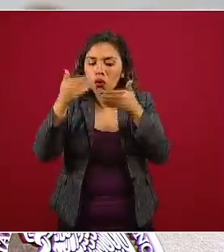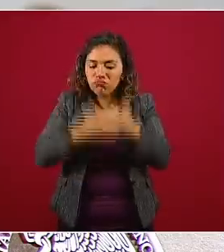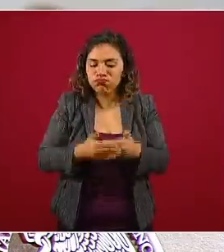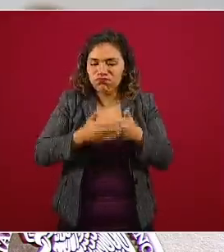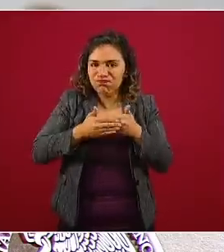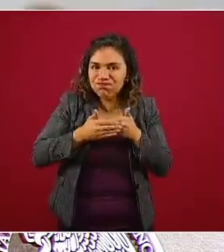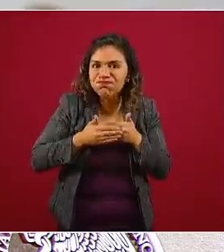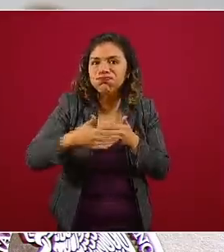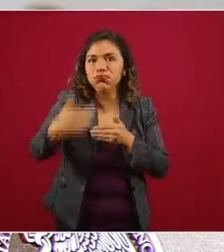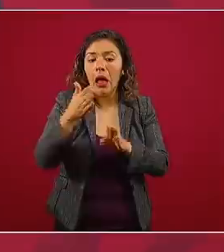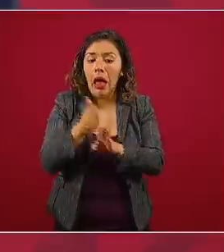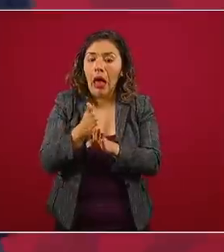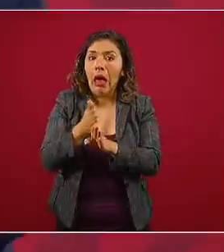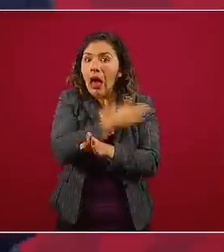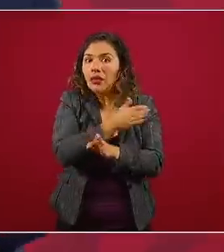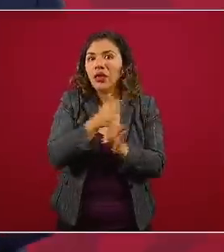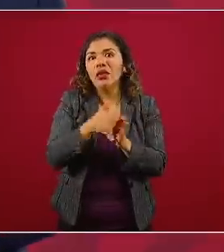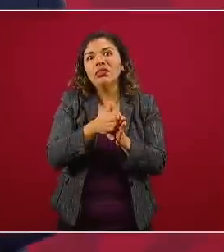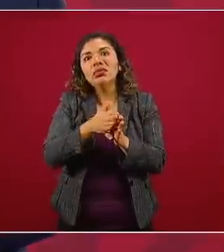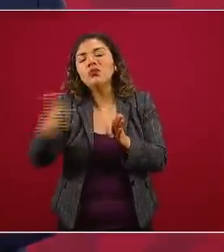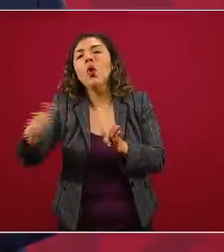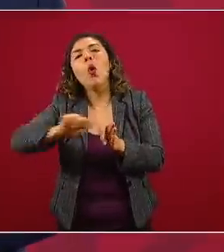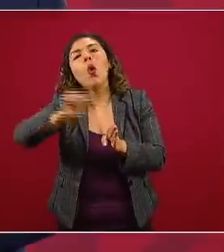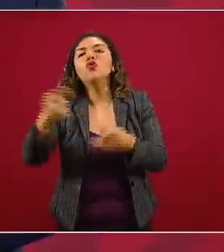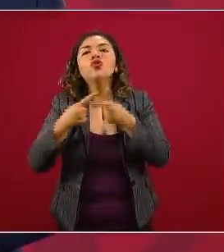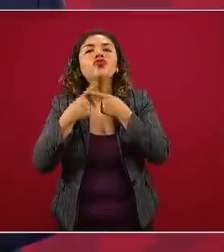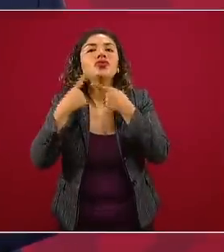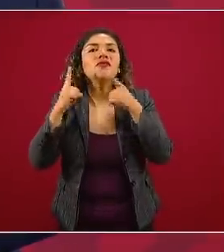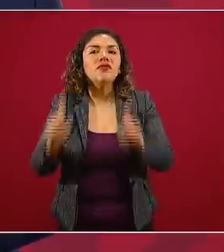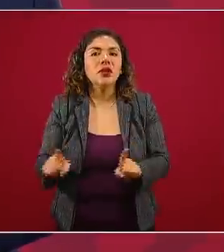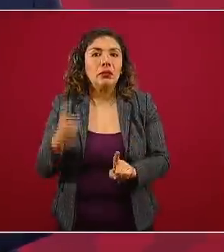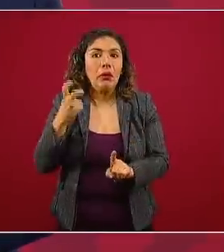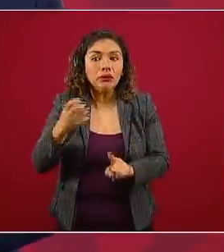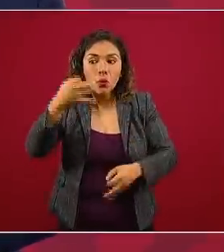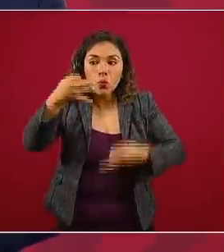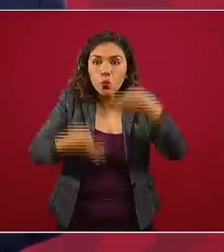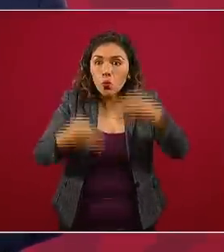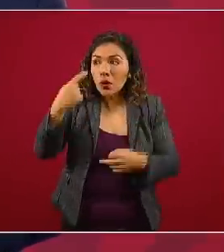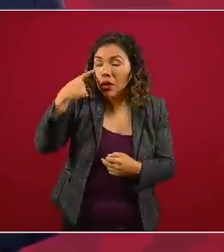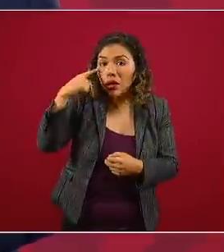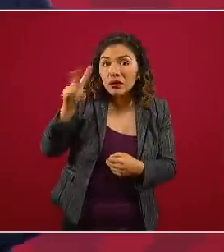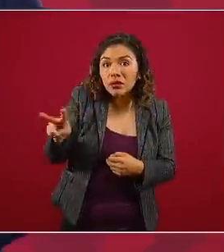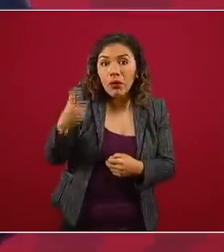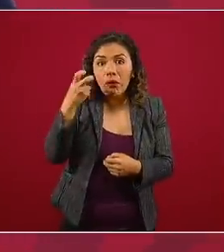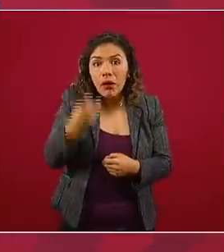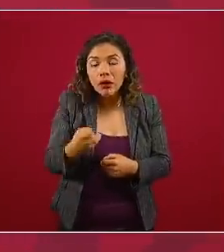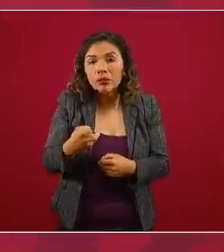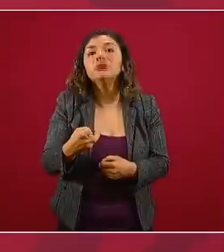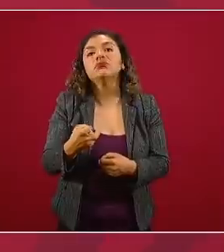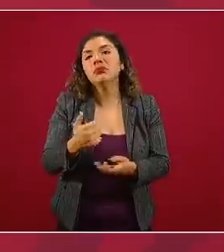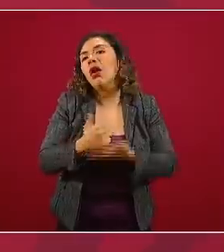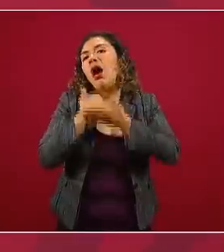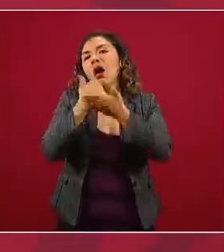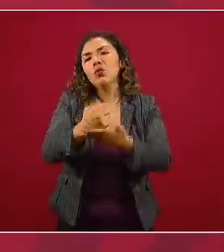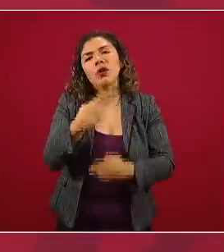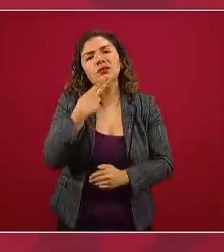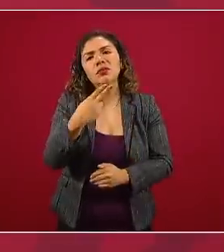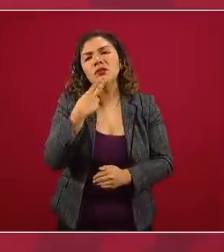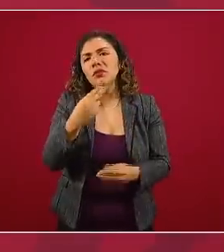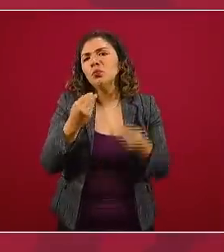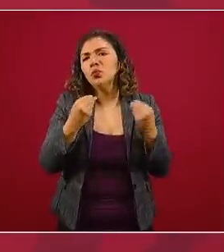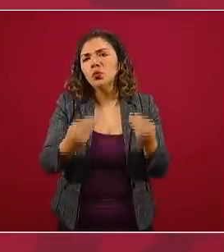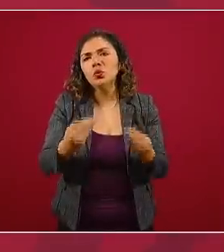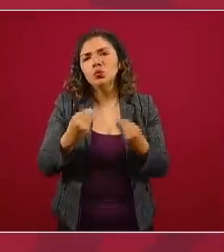es un antes y un después este este juicio va a ayudar mucho